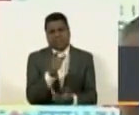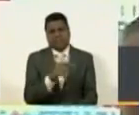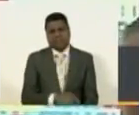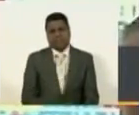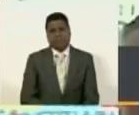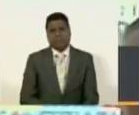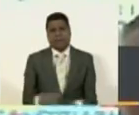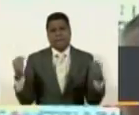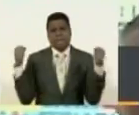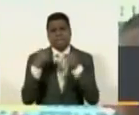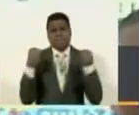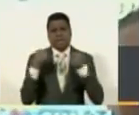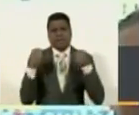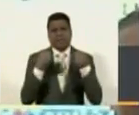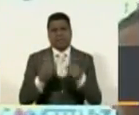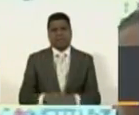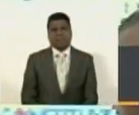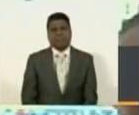Mérida,